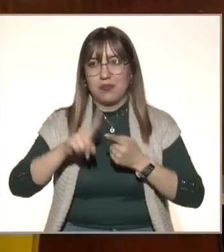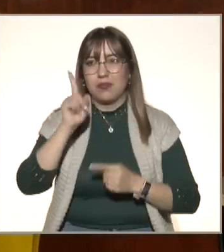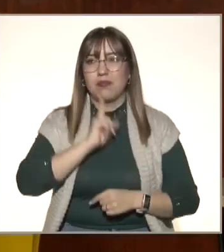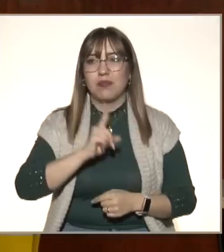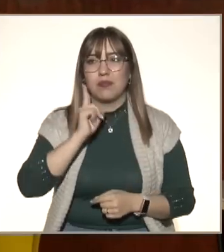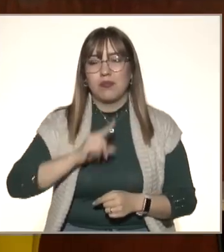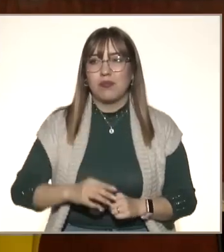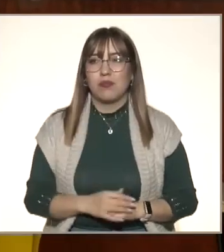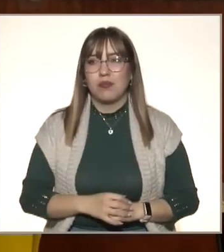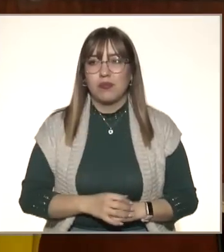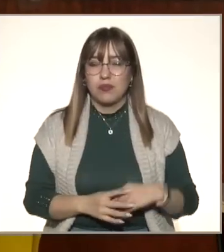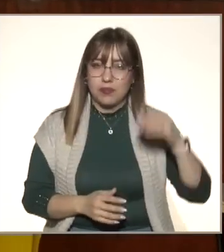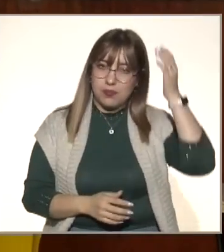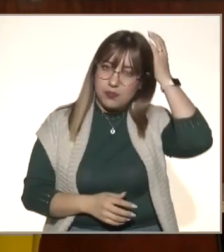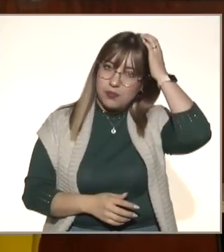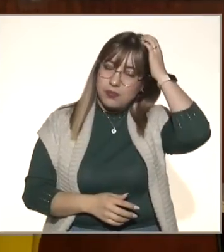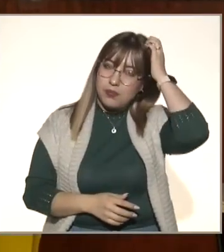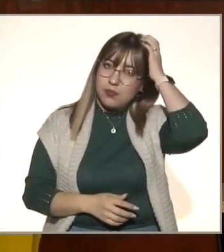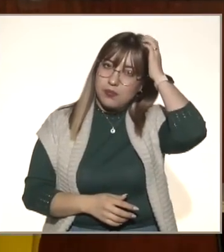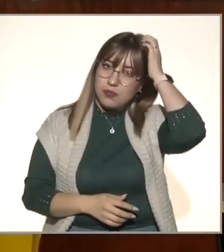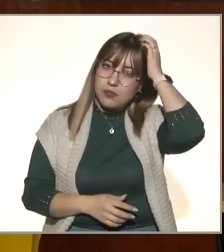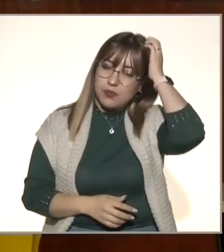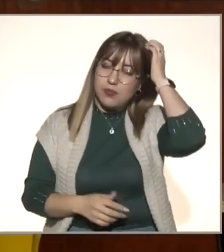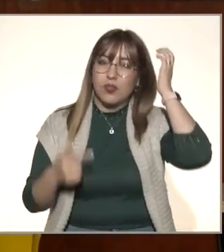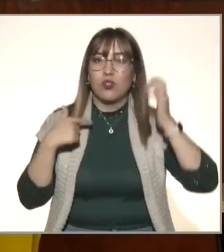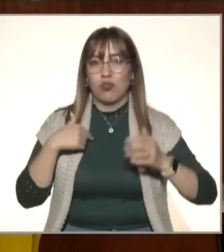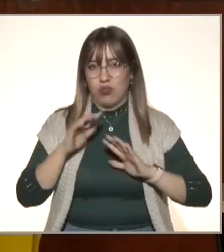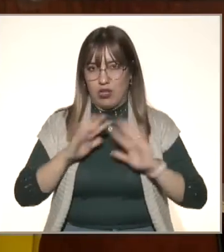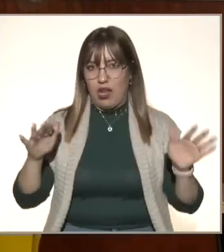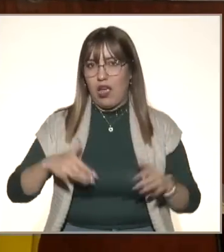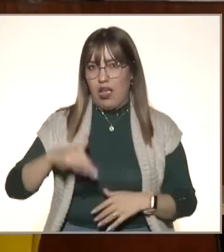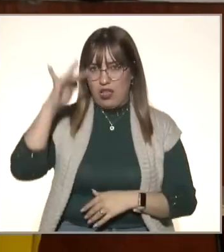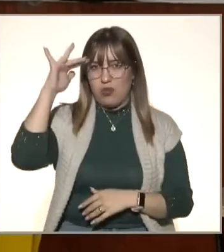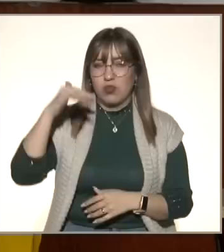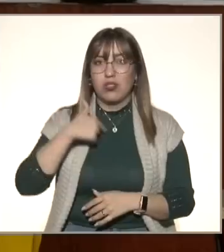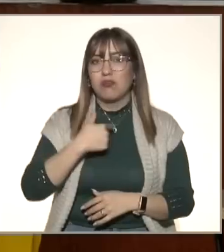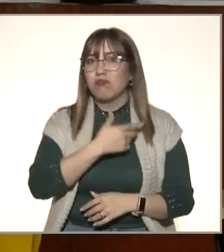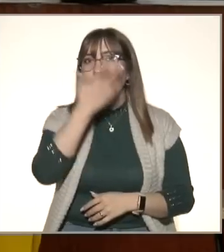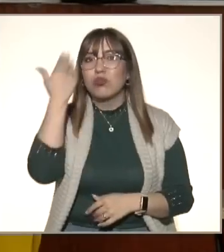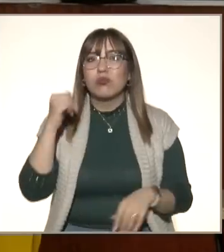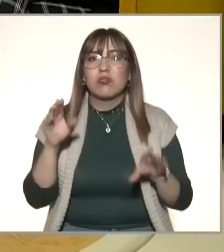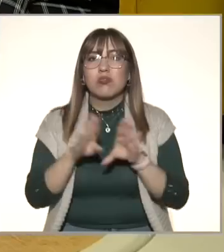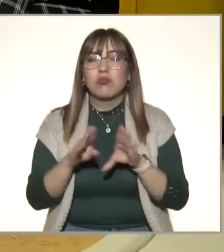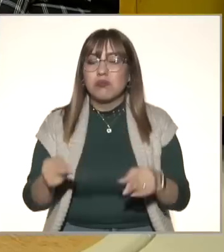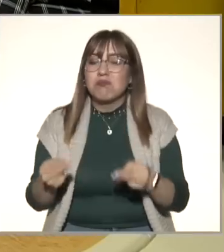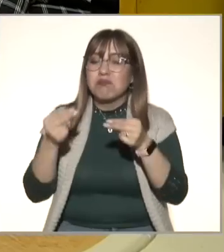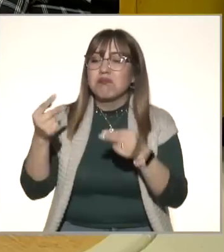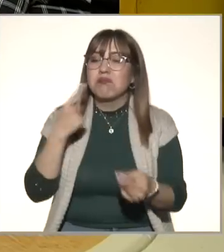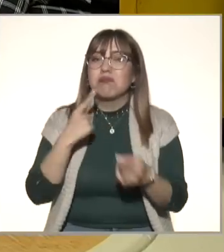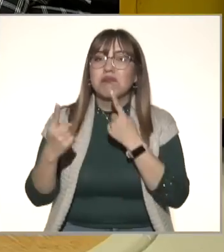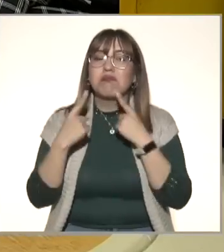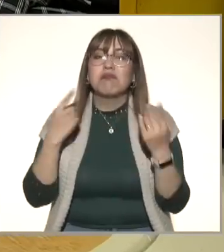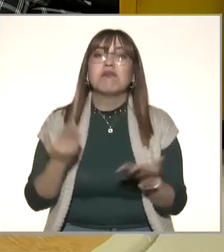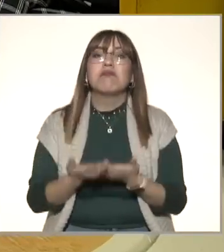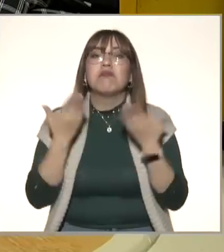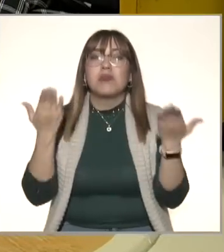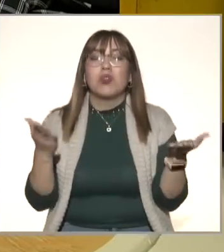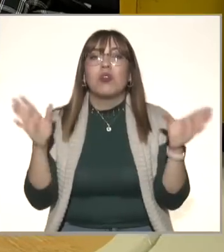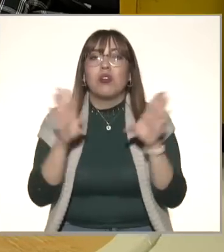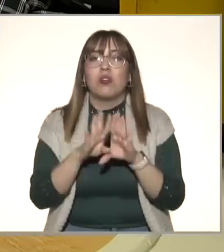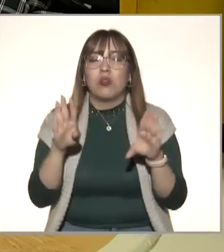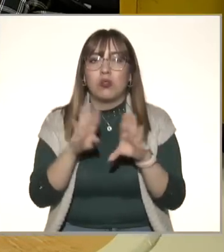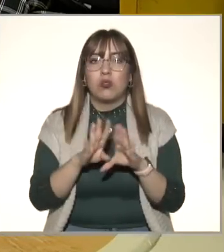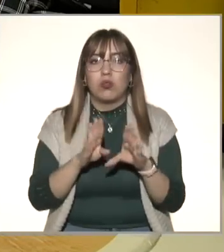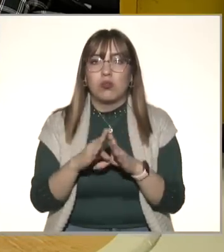yo no sé cómo negociar. Pues, o sea, yo soy una adulta y no desarrollé esa habilidad, y ahora cómo empezar a